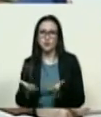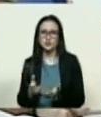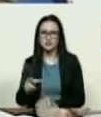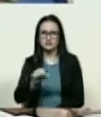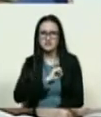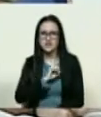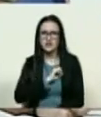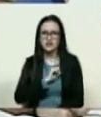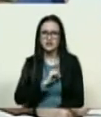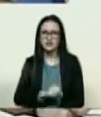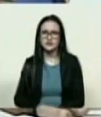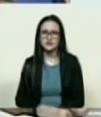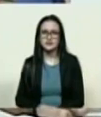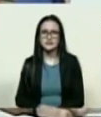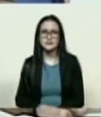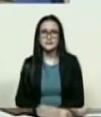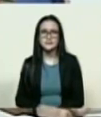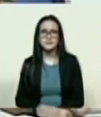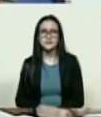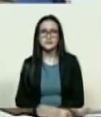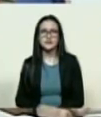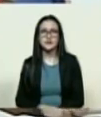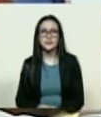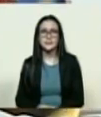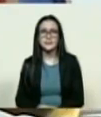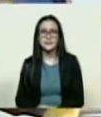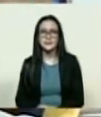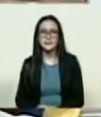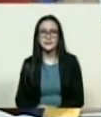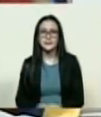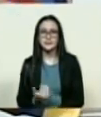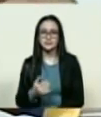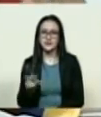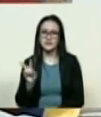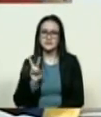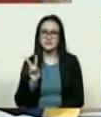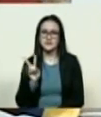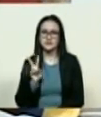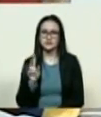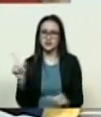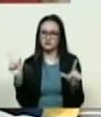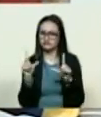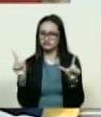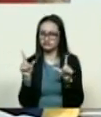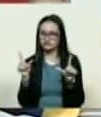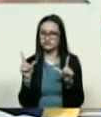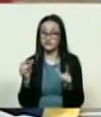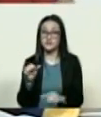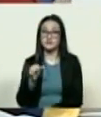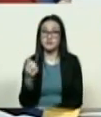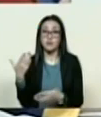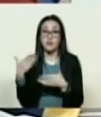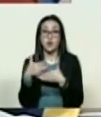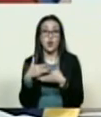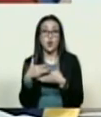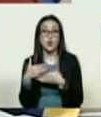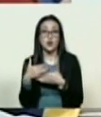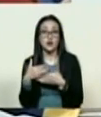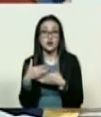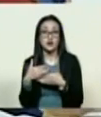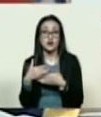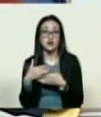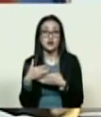que tienen. Ese es el miedo. Porque aquí en Venezuela los medios internacionales le tienen un bloqueo a